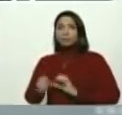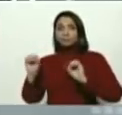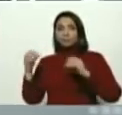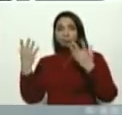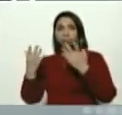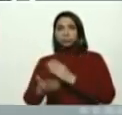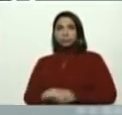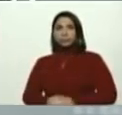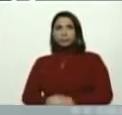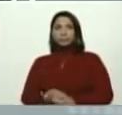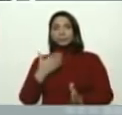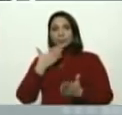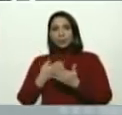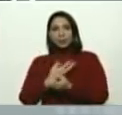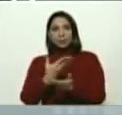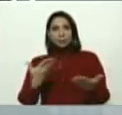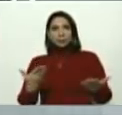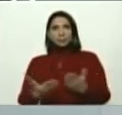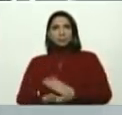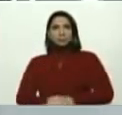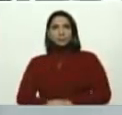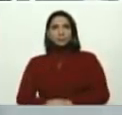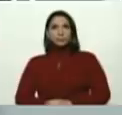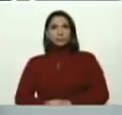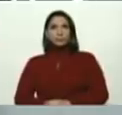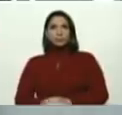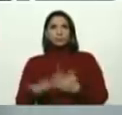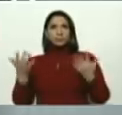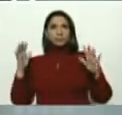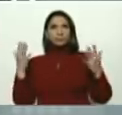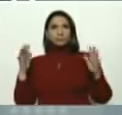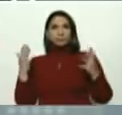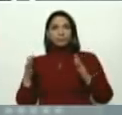¡Venceremos! Gracias, muchas gracias.